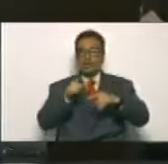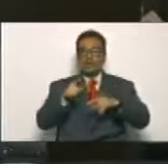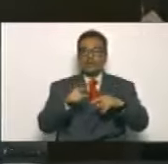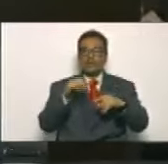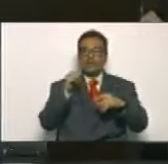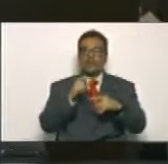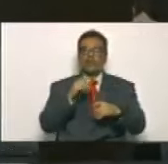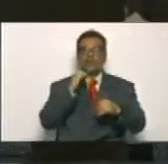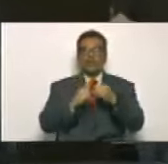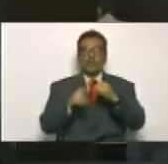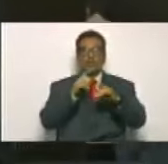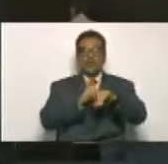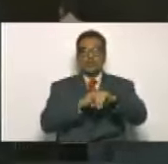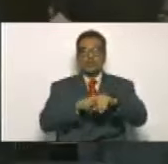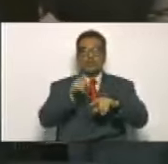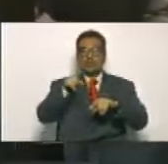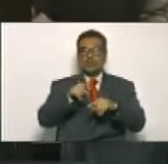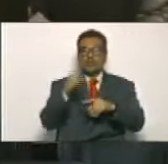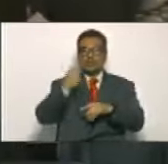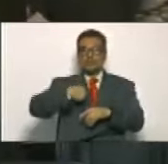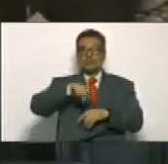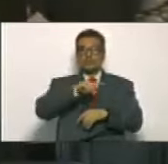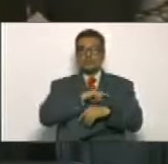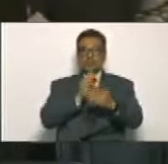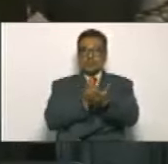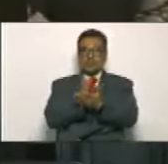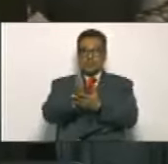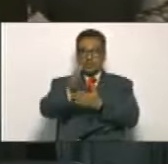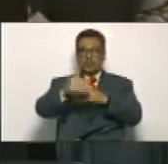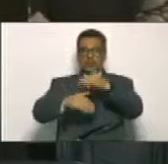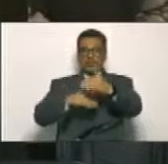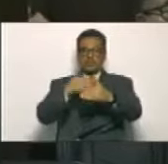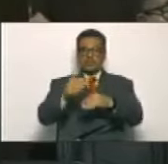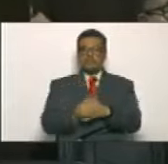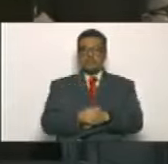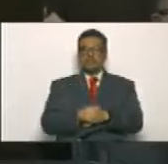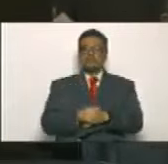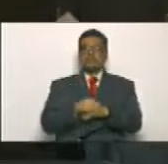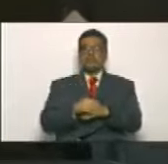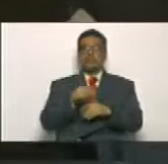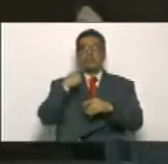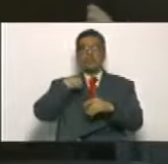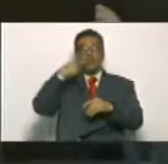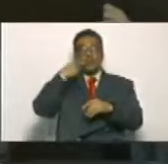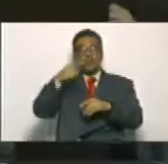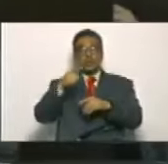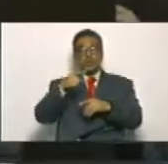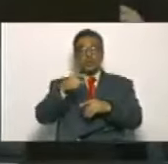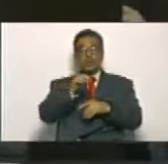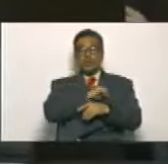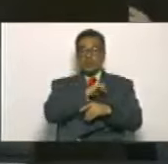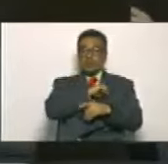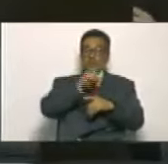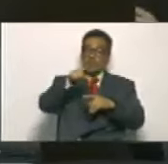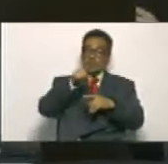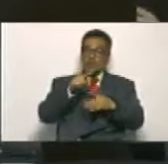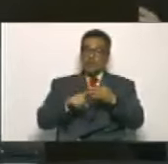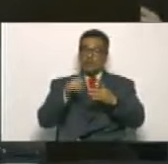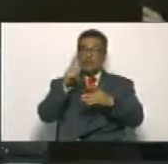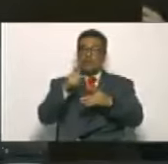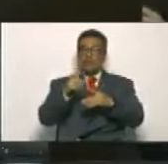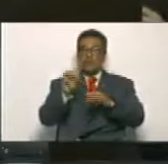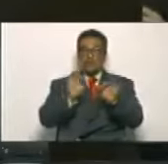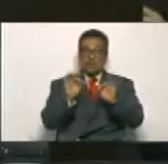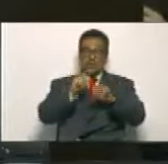hay ultimátum que baste para nosotros seguir adelante. Nos parece aún toda esa amenaza, esos ultimátum, escasos